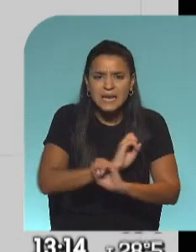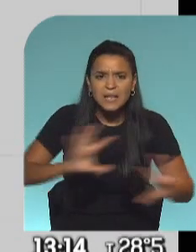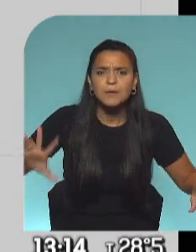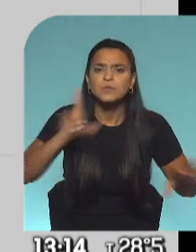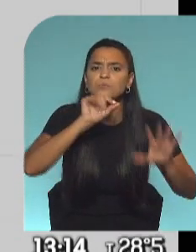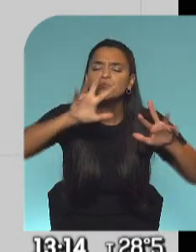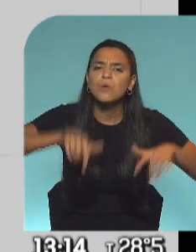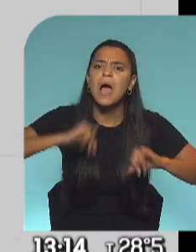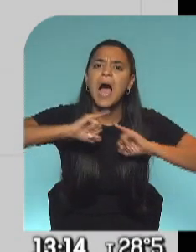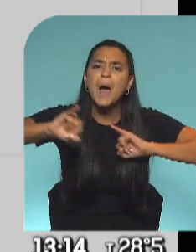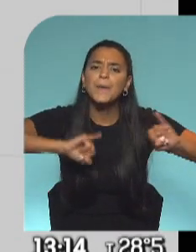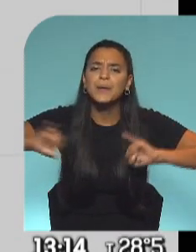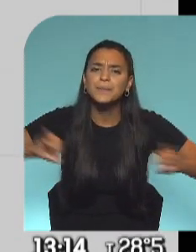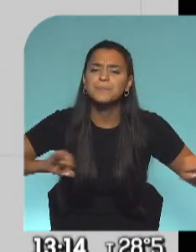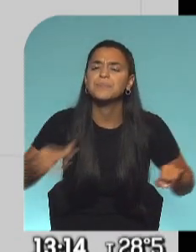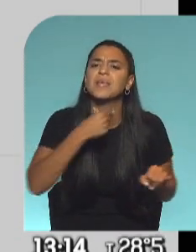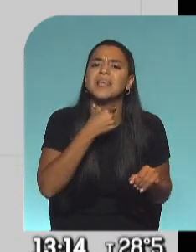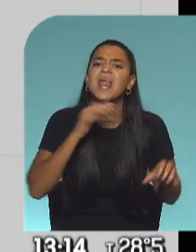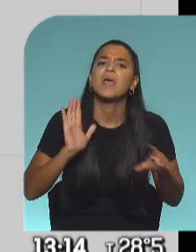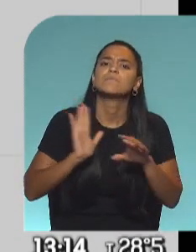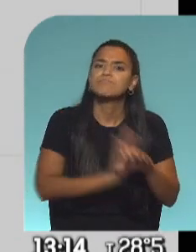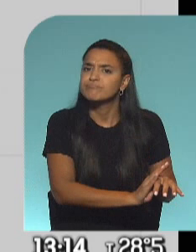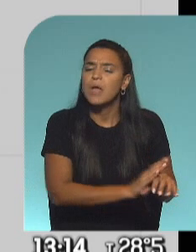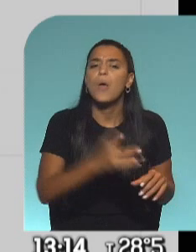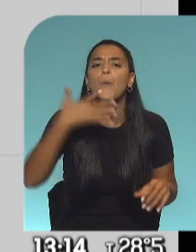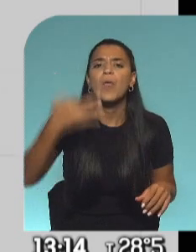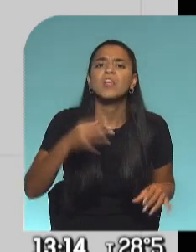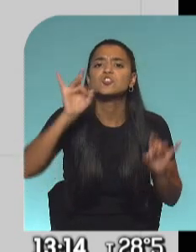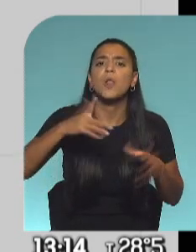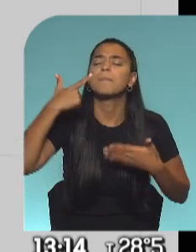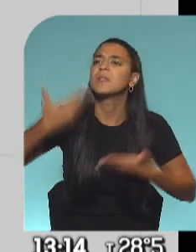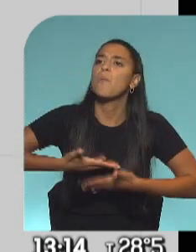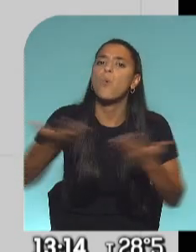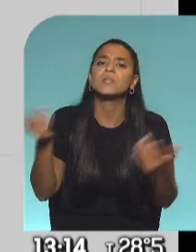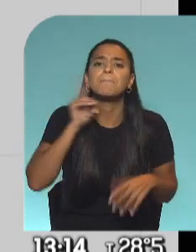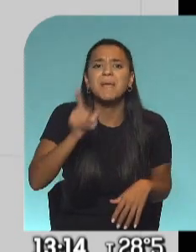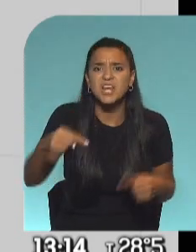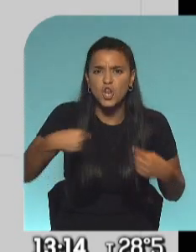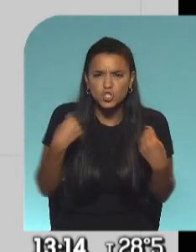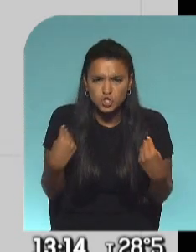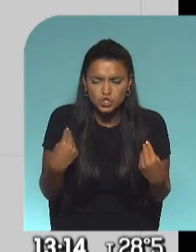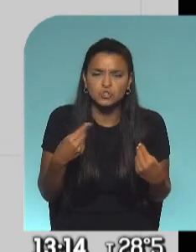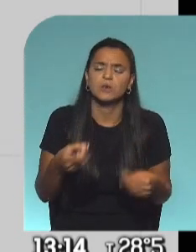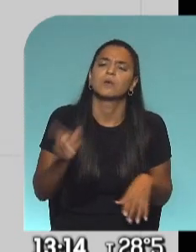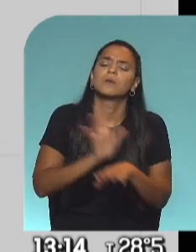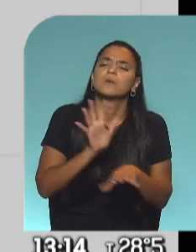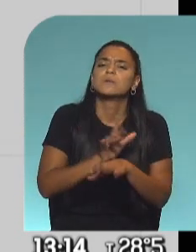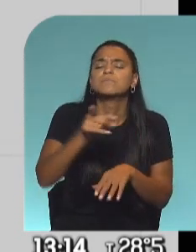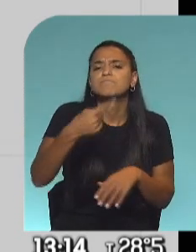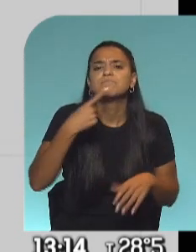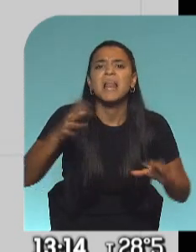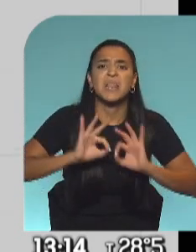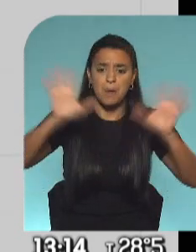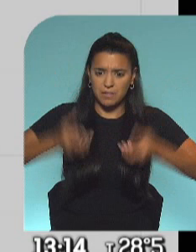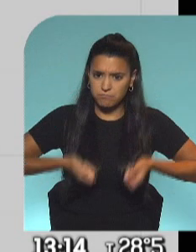con sus advertencias tratando de suprimir incluso la verdad. Solo muestra qué tan peligrosos son, sofocando deliberadamente la libertad